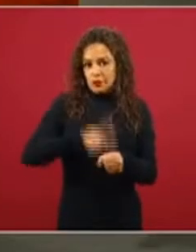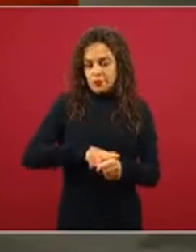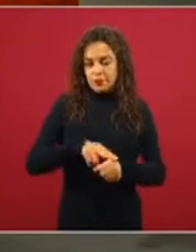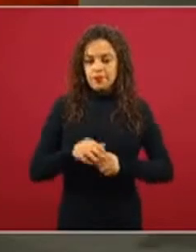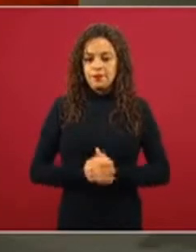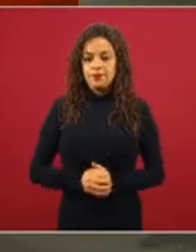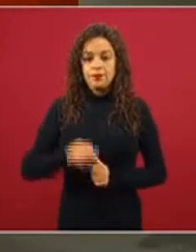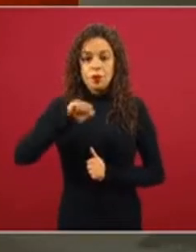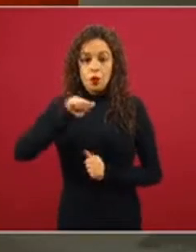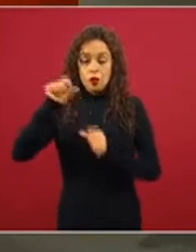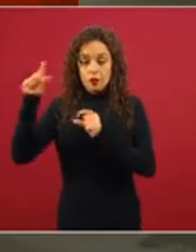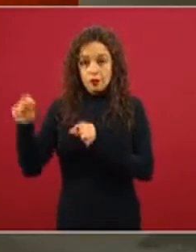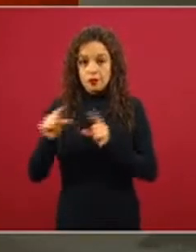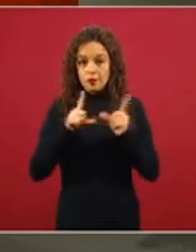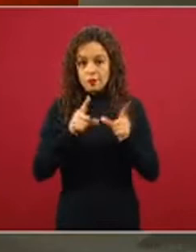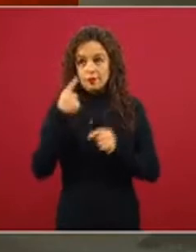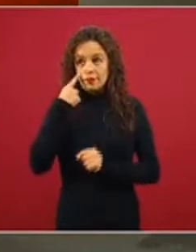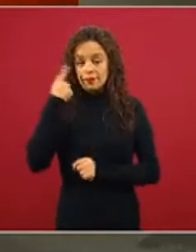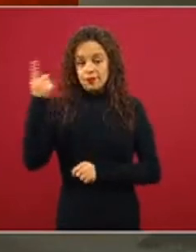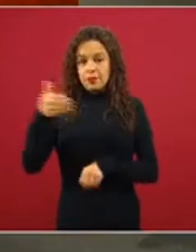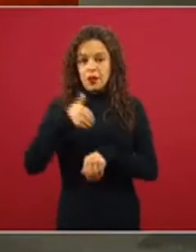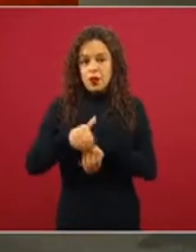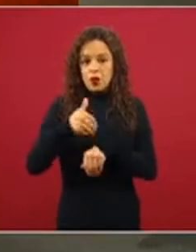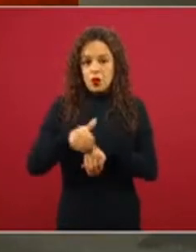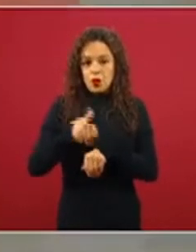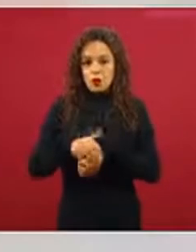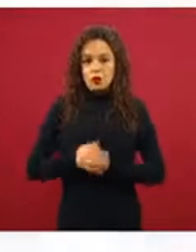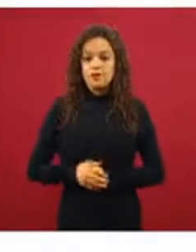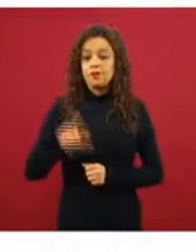vemos precisamente las cifras para el día de hoy: